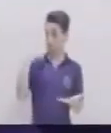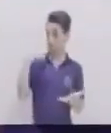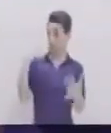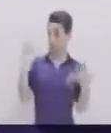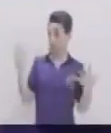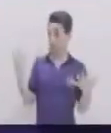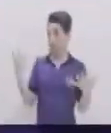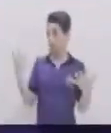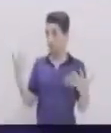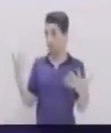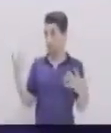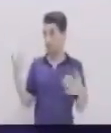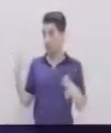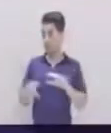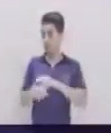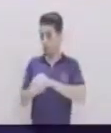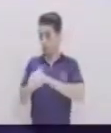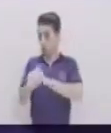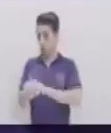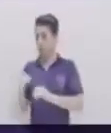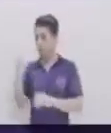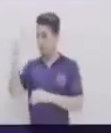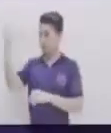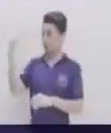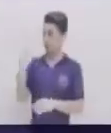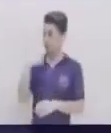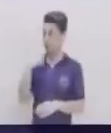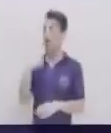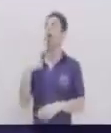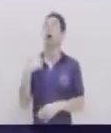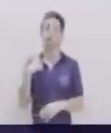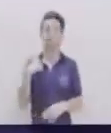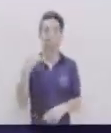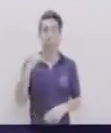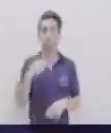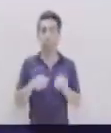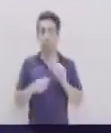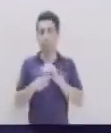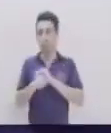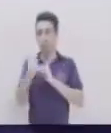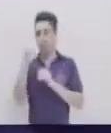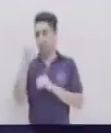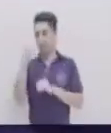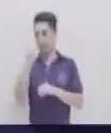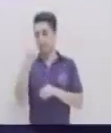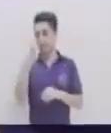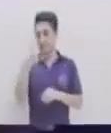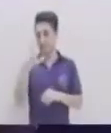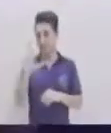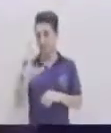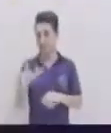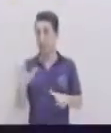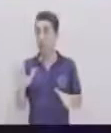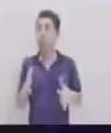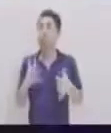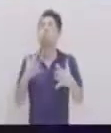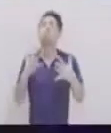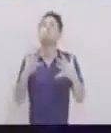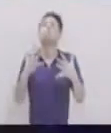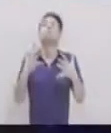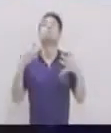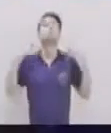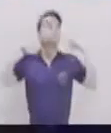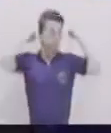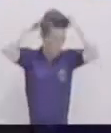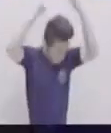de la técnica que le había dicho la tortuga mayor. Entonces Isabel respiró,